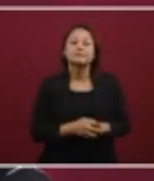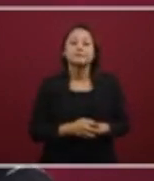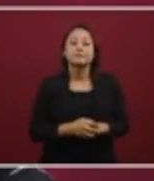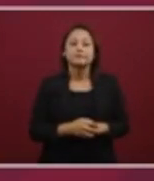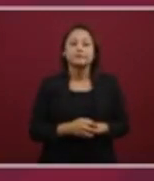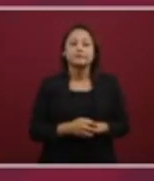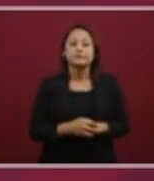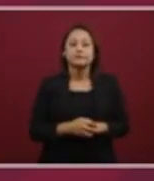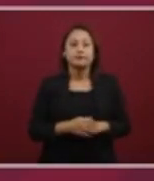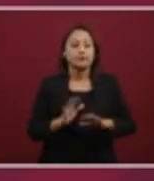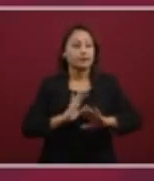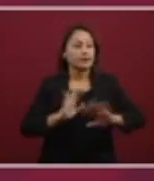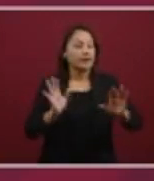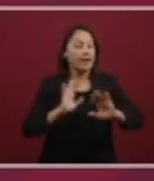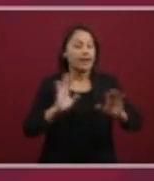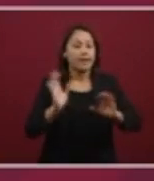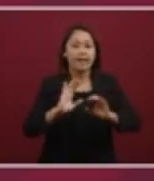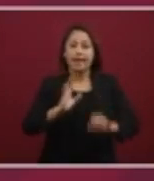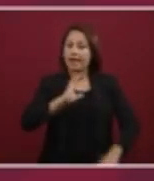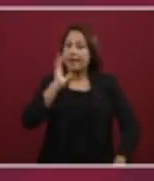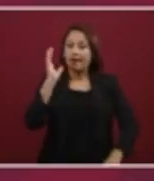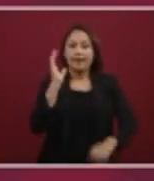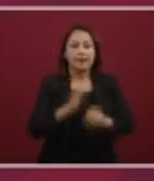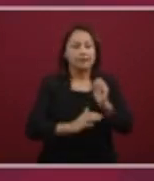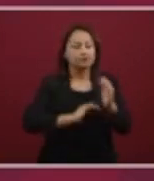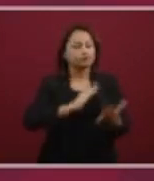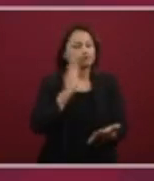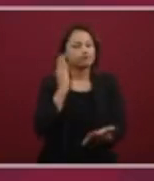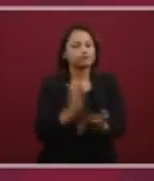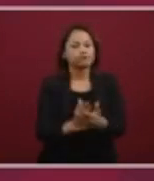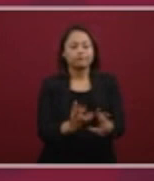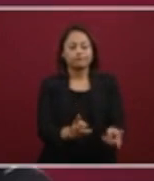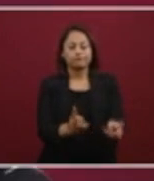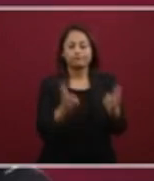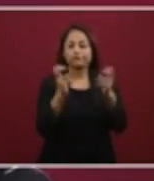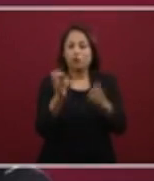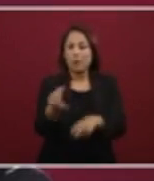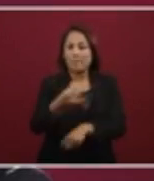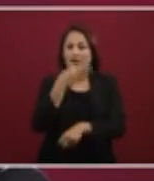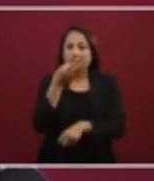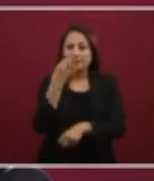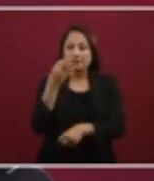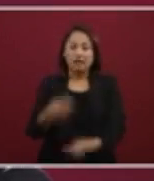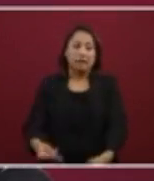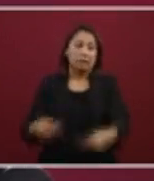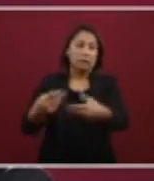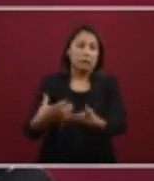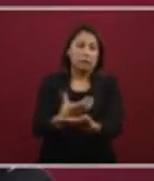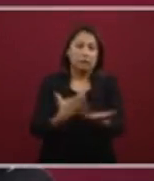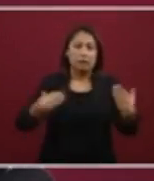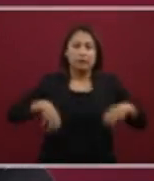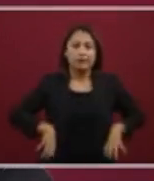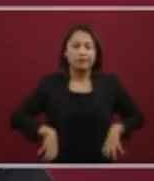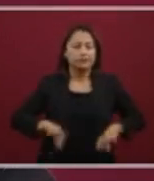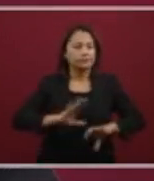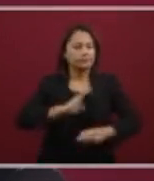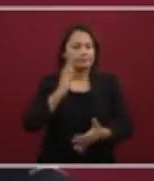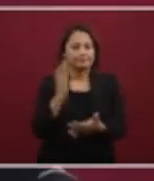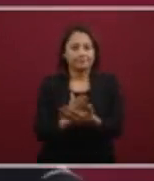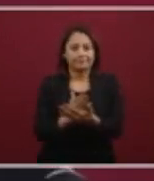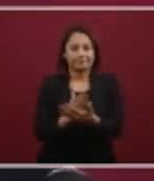Se acaba el huachicol en las medicinas, en el tráfico de medicinas, se va a terminar.